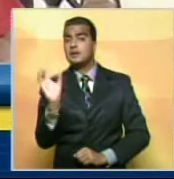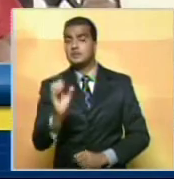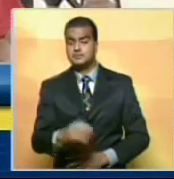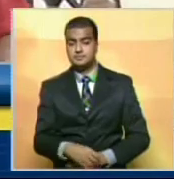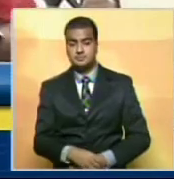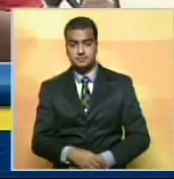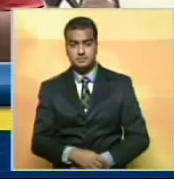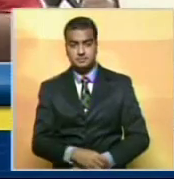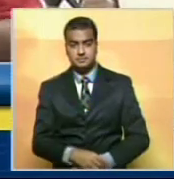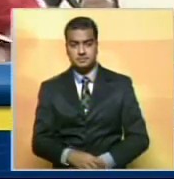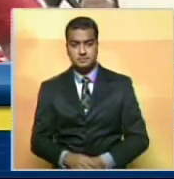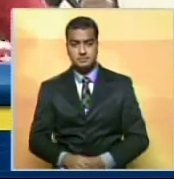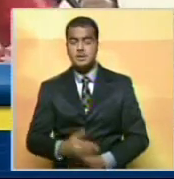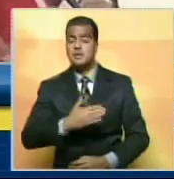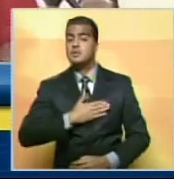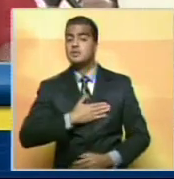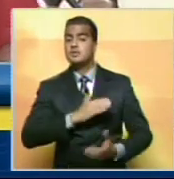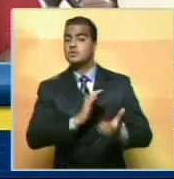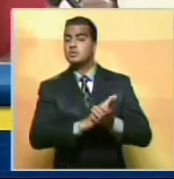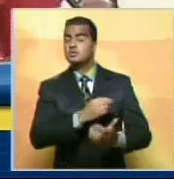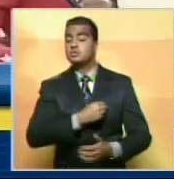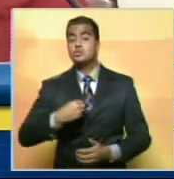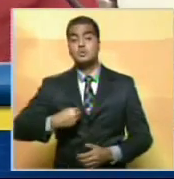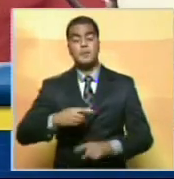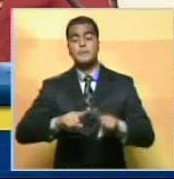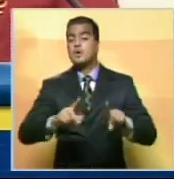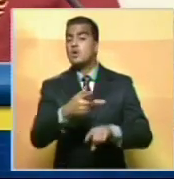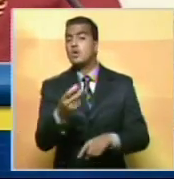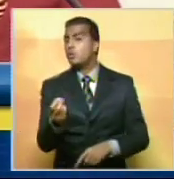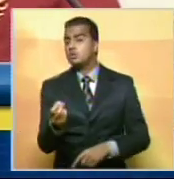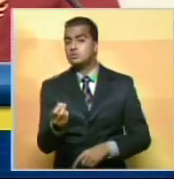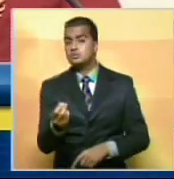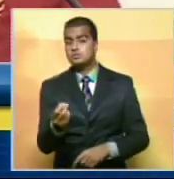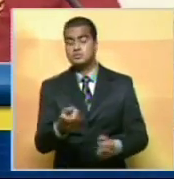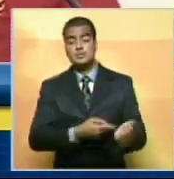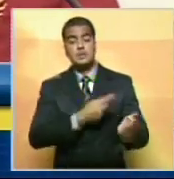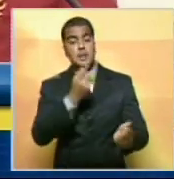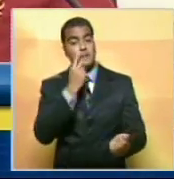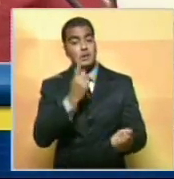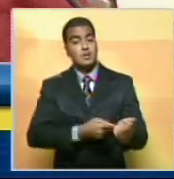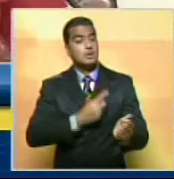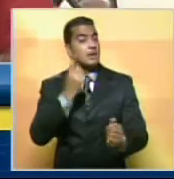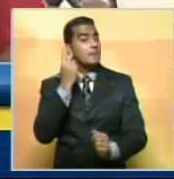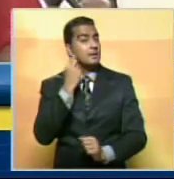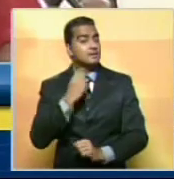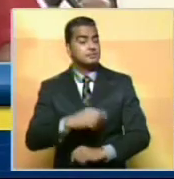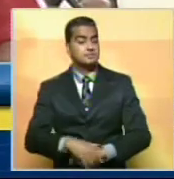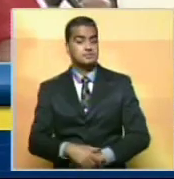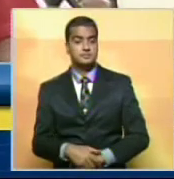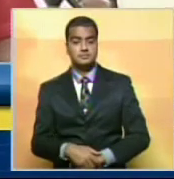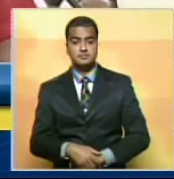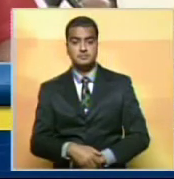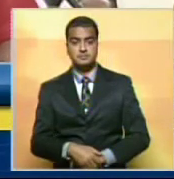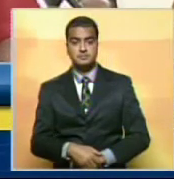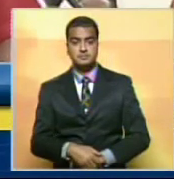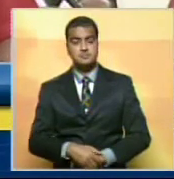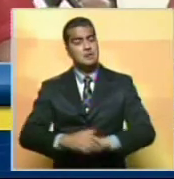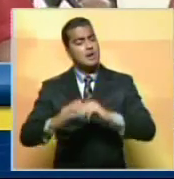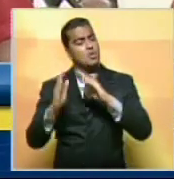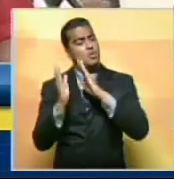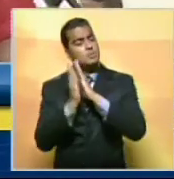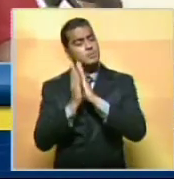metropolitano, y este servidor. Pero no hay razón, hermanas y hermanos, para